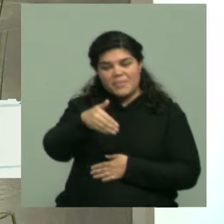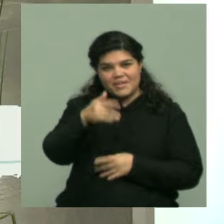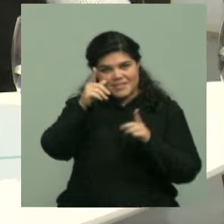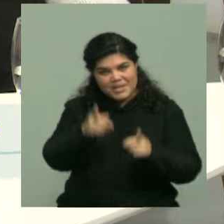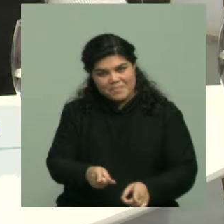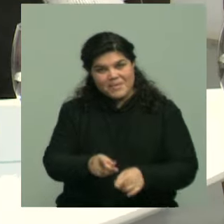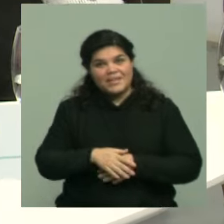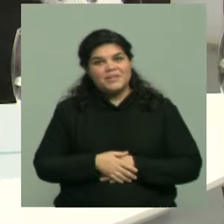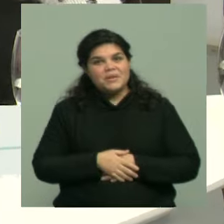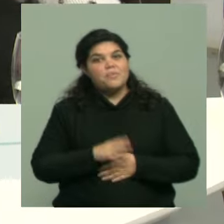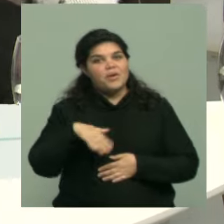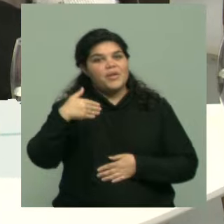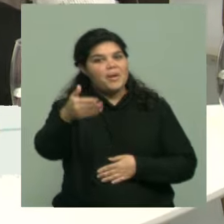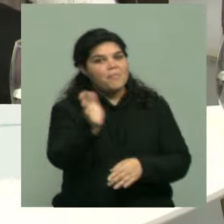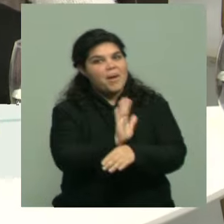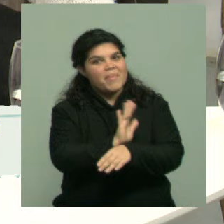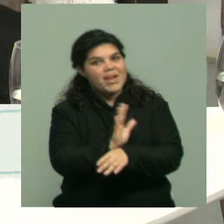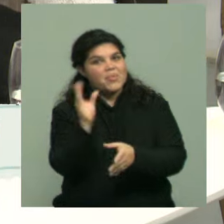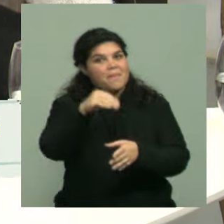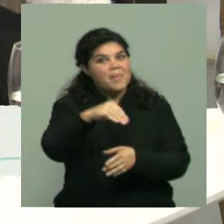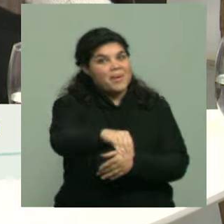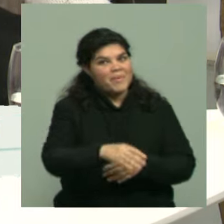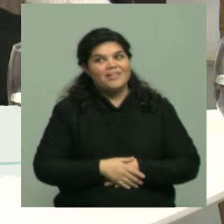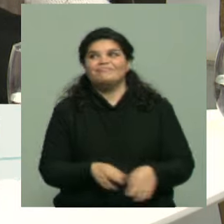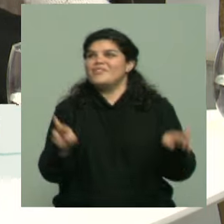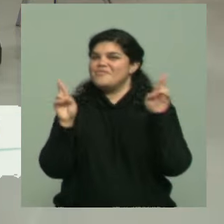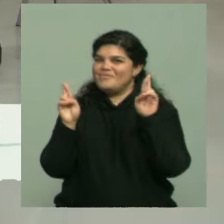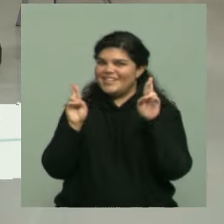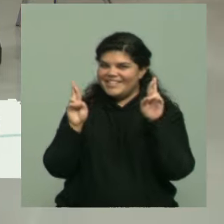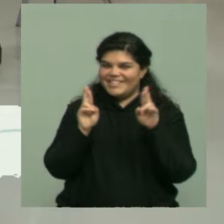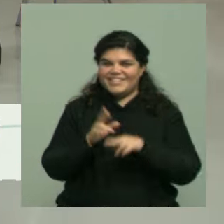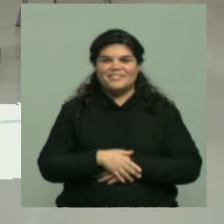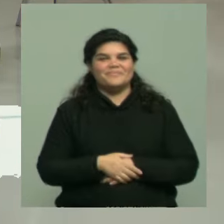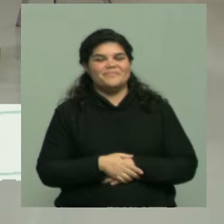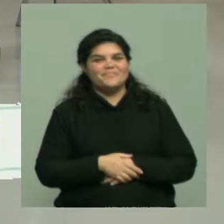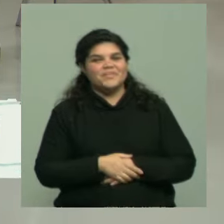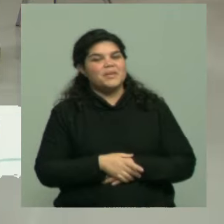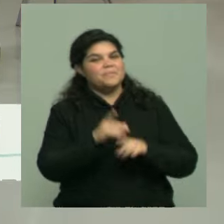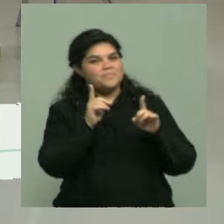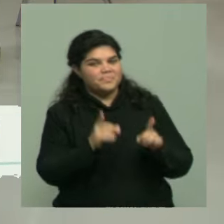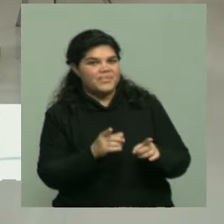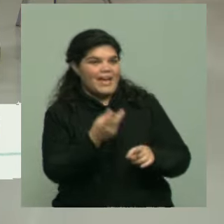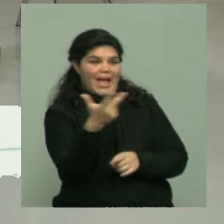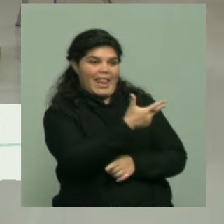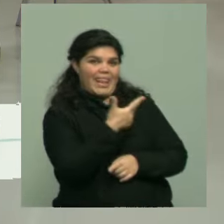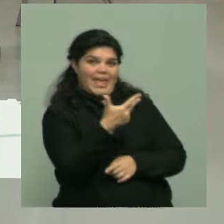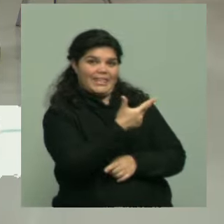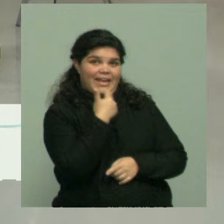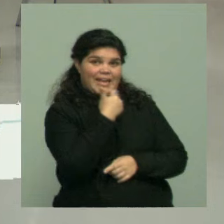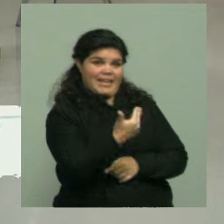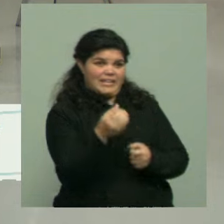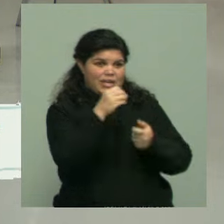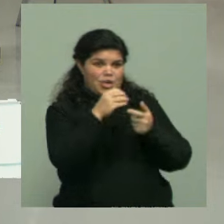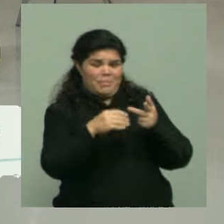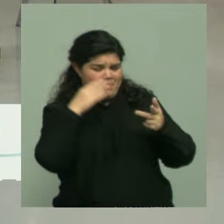Bueno, y que se venga la próxima peli también, ¿eh? Le agradecemos. Esperemos que sí. Seguramente será así. Bueno, gracias a las tres. Perdí el nombre de una de las